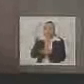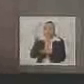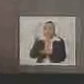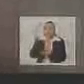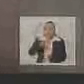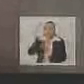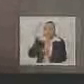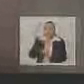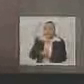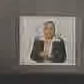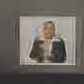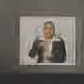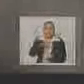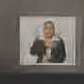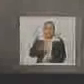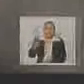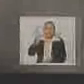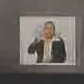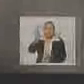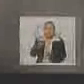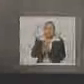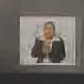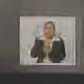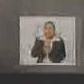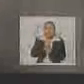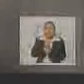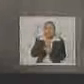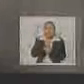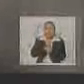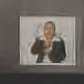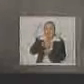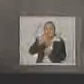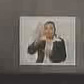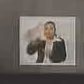que este debate también se puede ver a través de internet en el portal